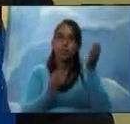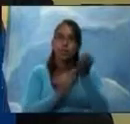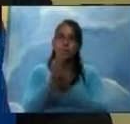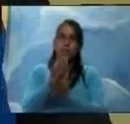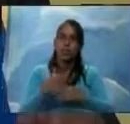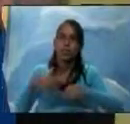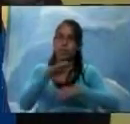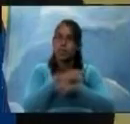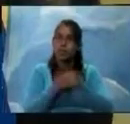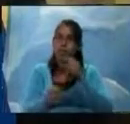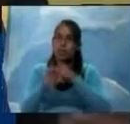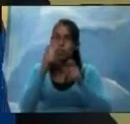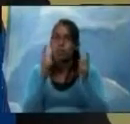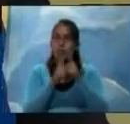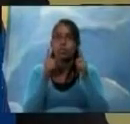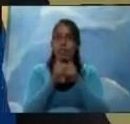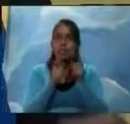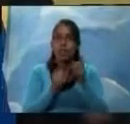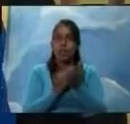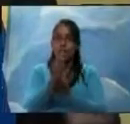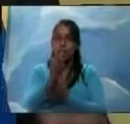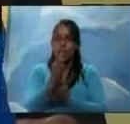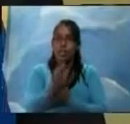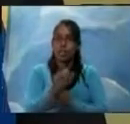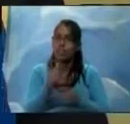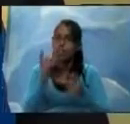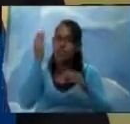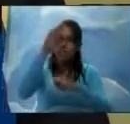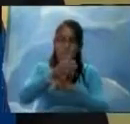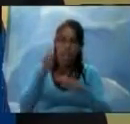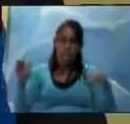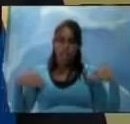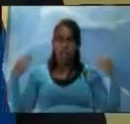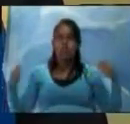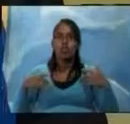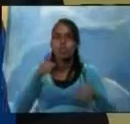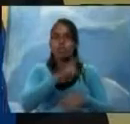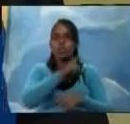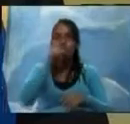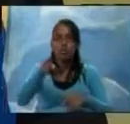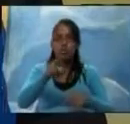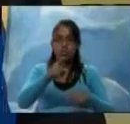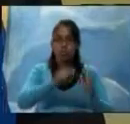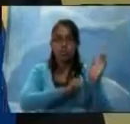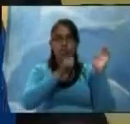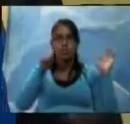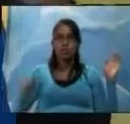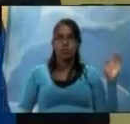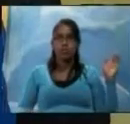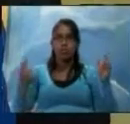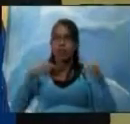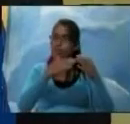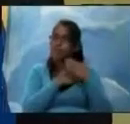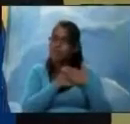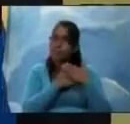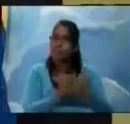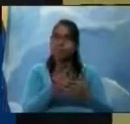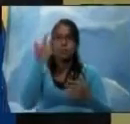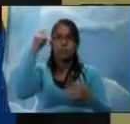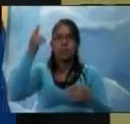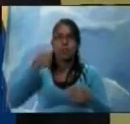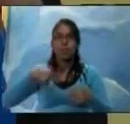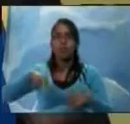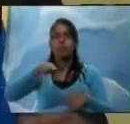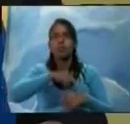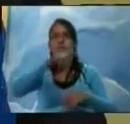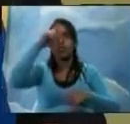has sido fiel, sobre mucho te pondré, entra en el gozo de tu Señor. Hay recompensa para